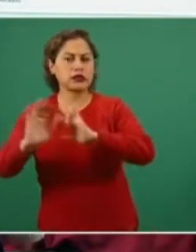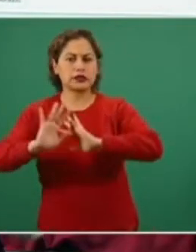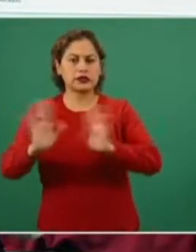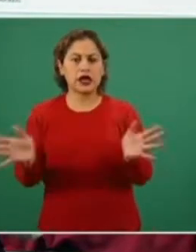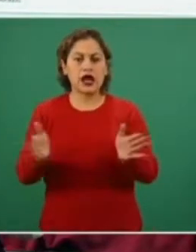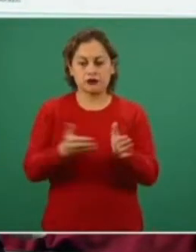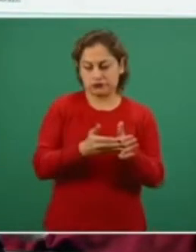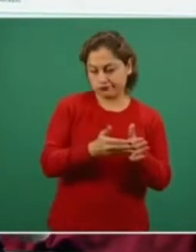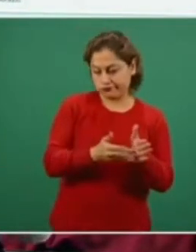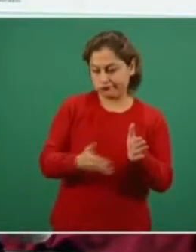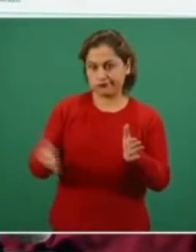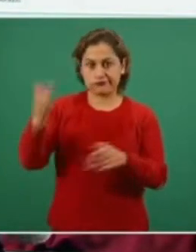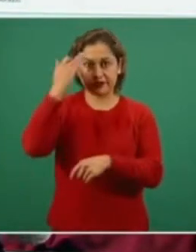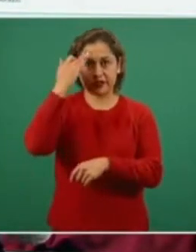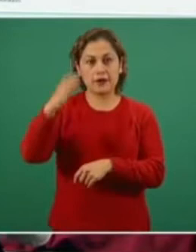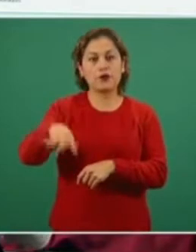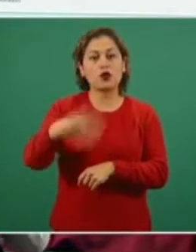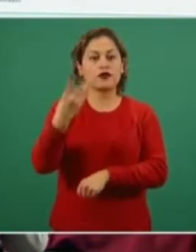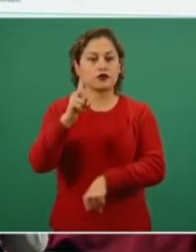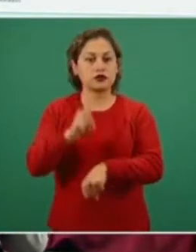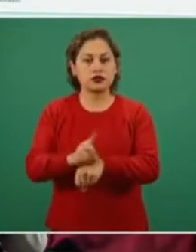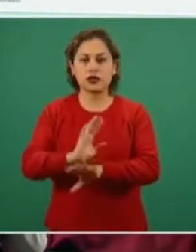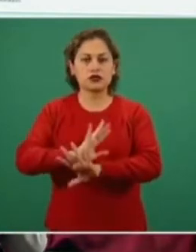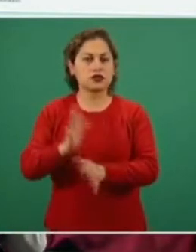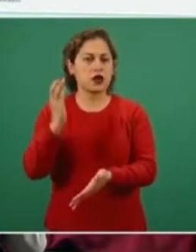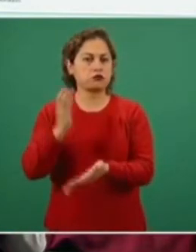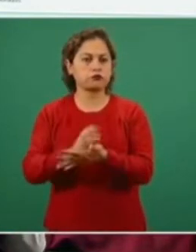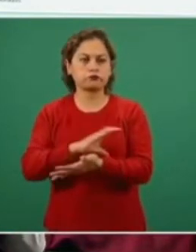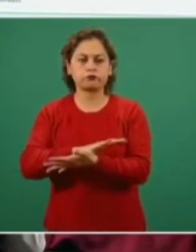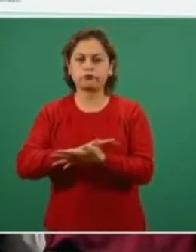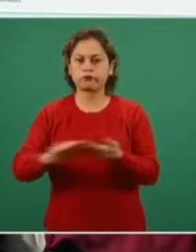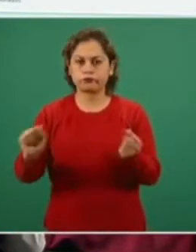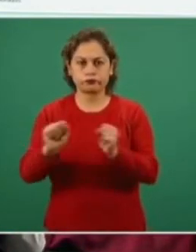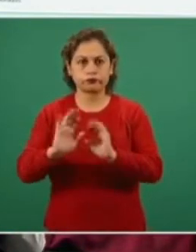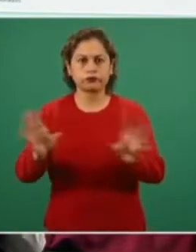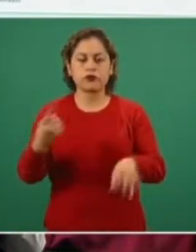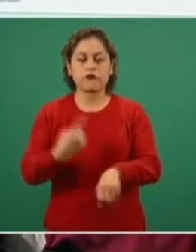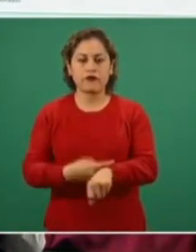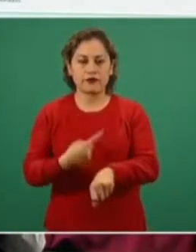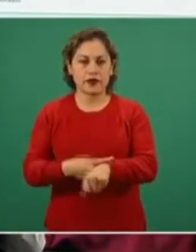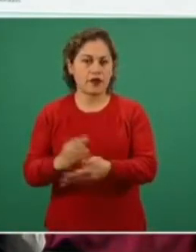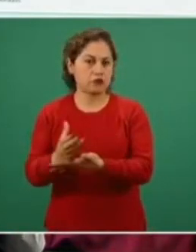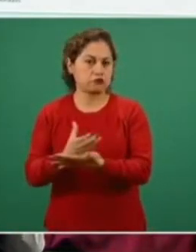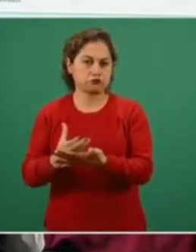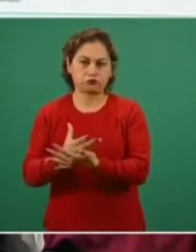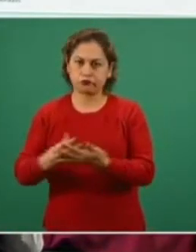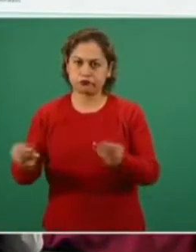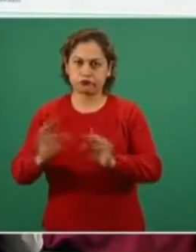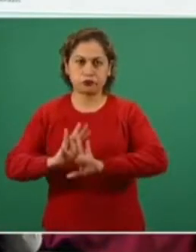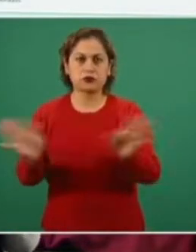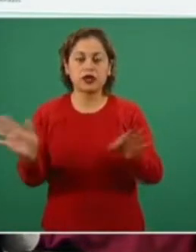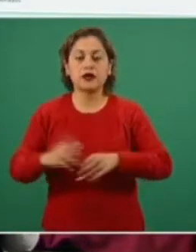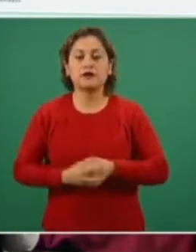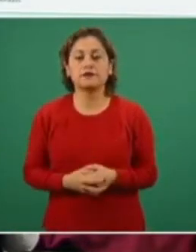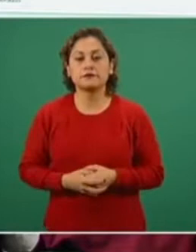14 días y que sabemos que se han recuperado. Esto es lo que vamos a estar presentando y estos son